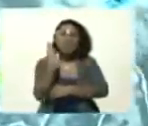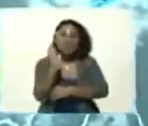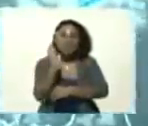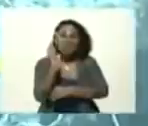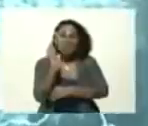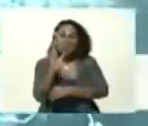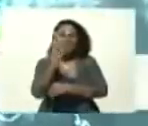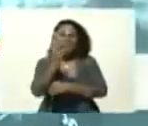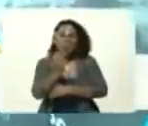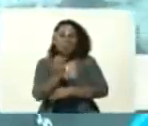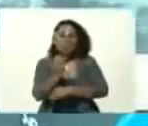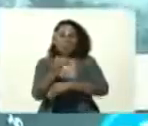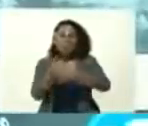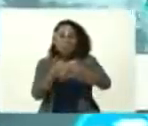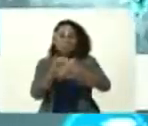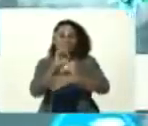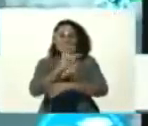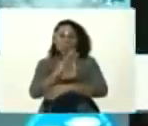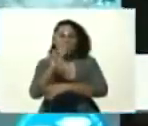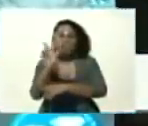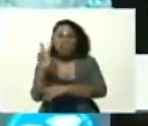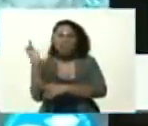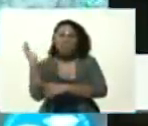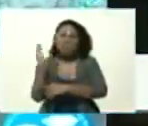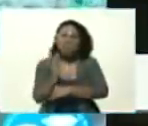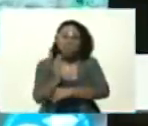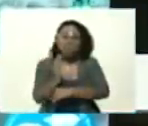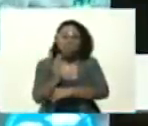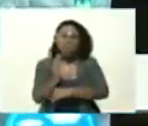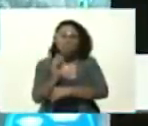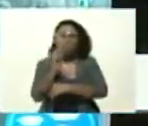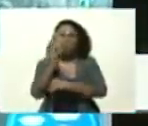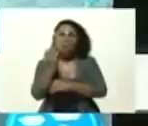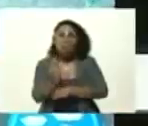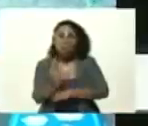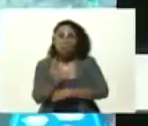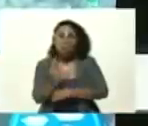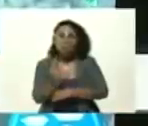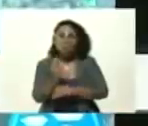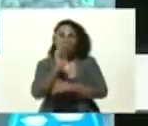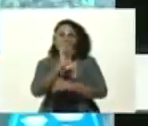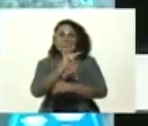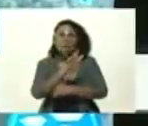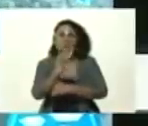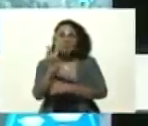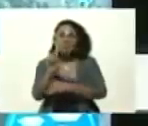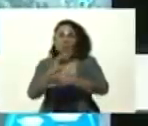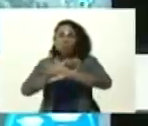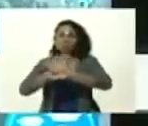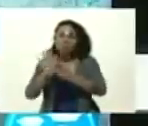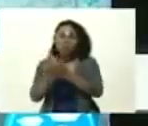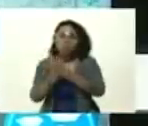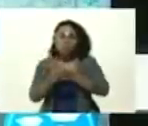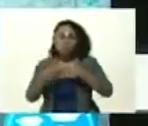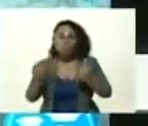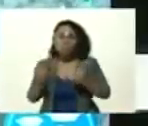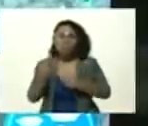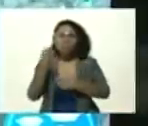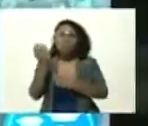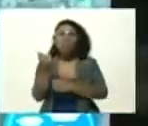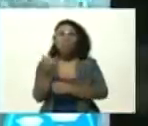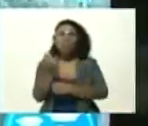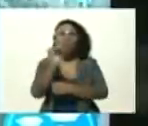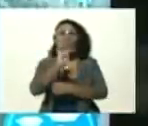número 43 que viene avanzando. La número 42 se disipó. Entonces, la número 43 va